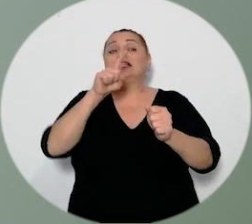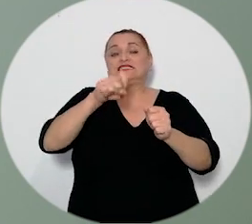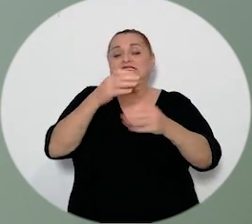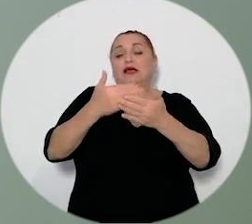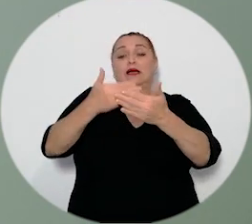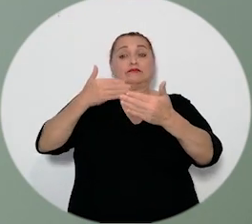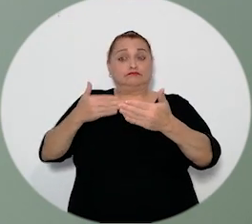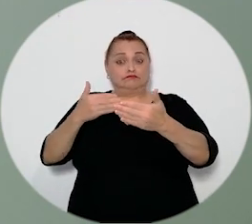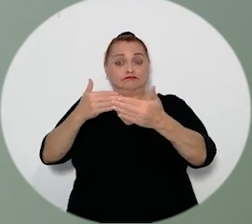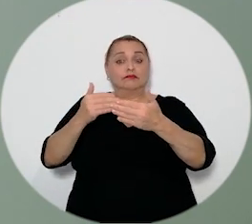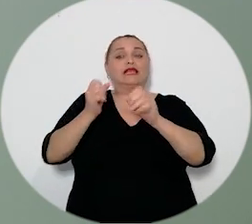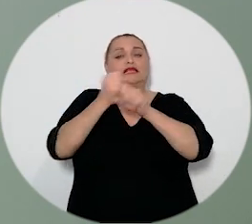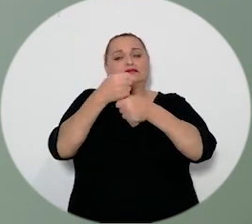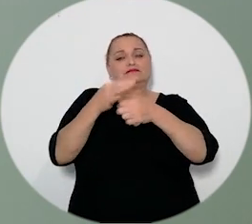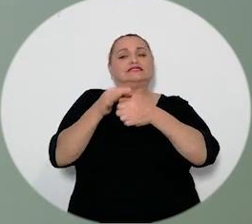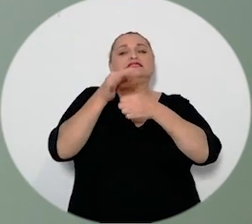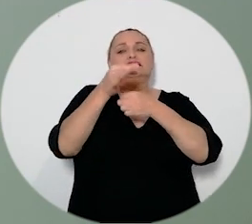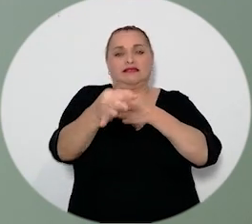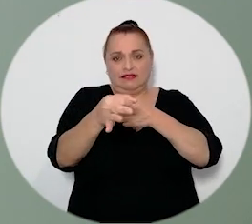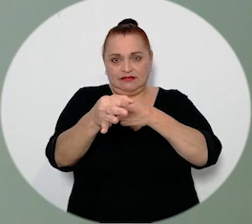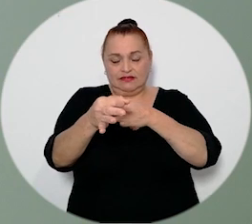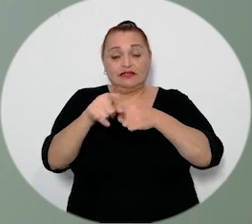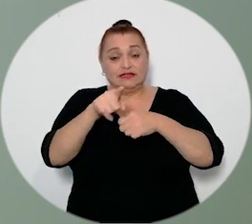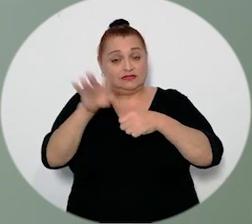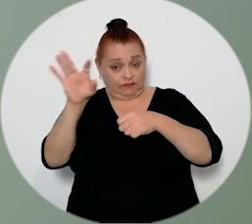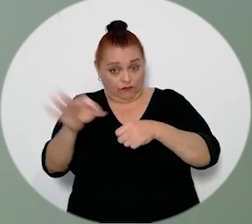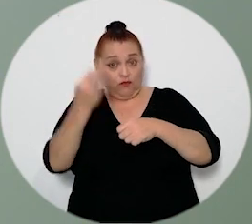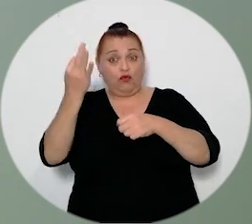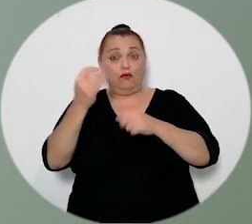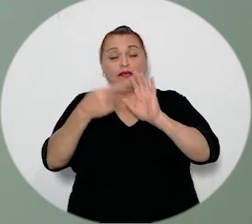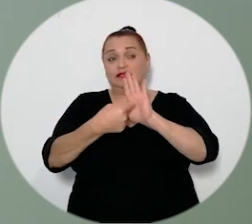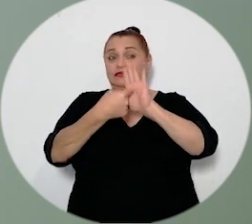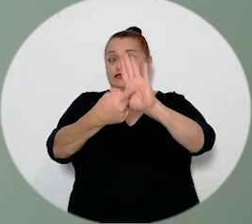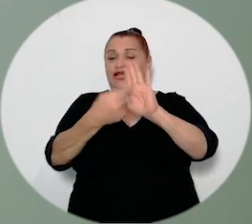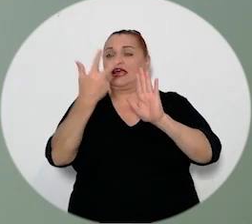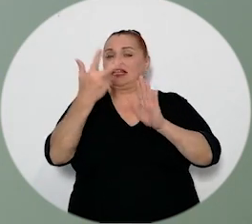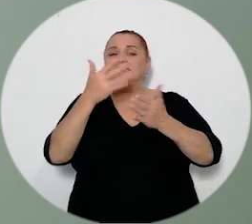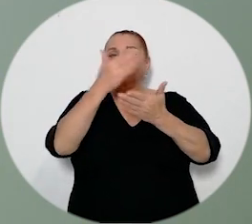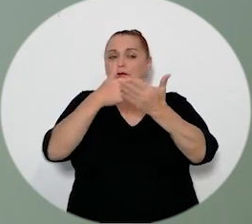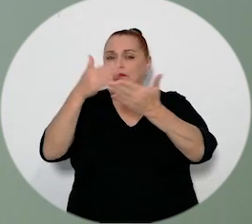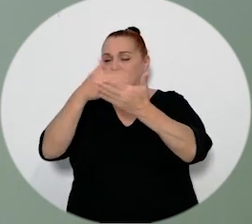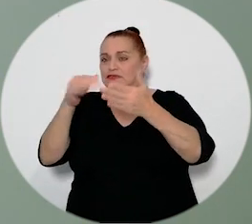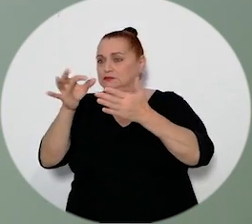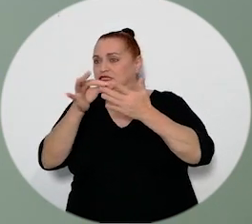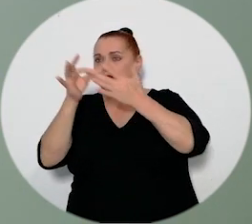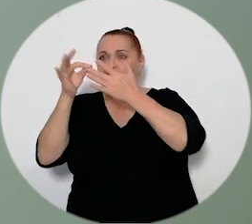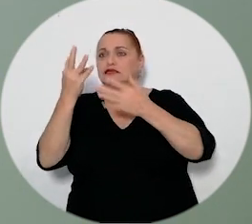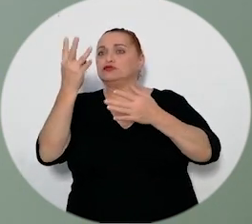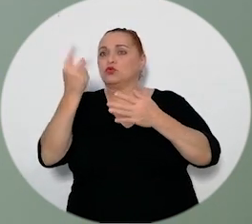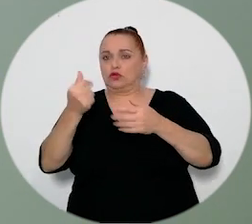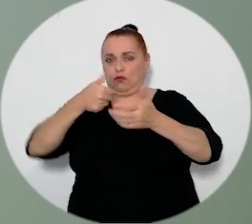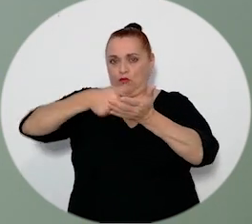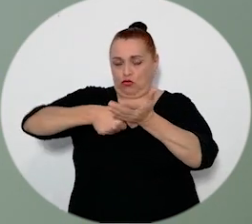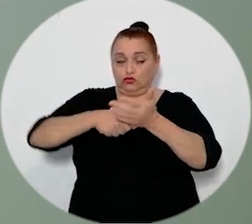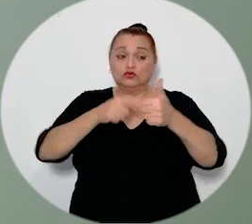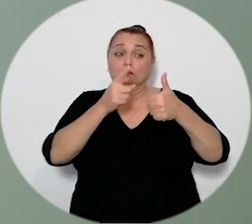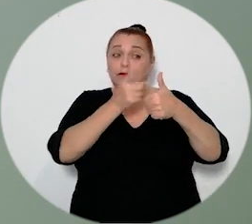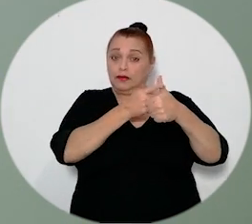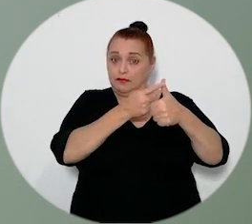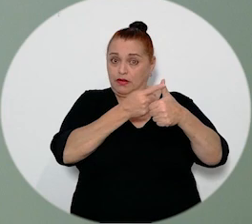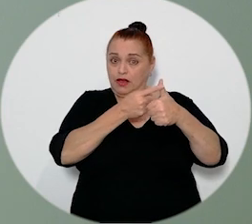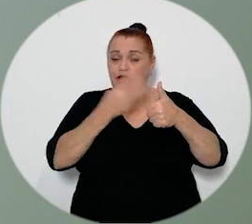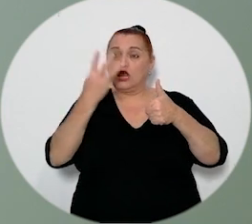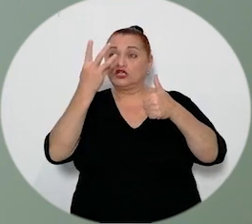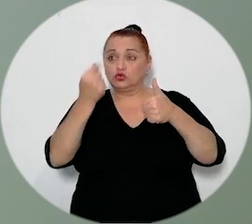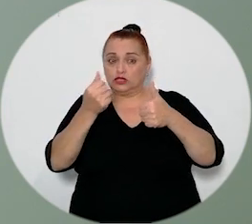etapa anterior para la realización de la siguiente. De este modo, se destacan tres fases principales del escrutinio de los votos. La primera